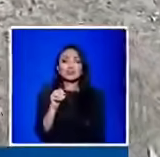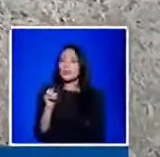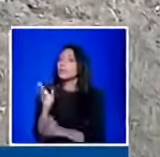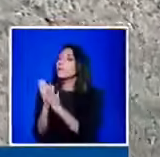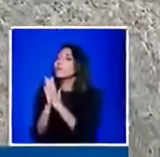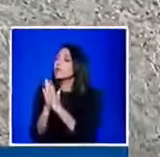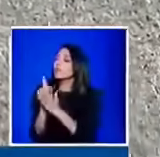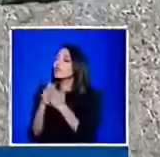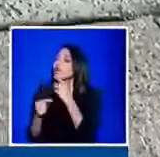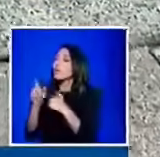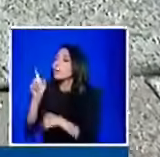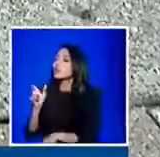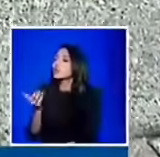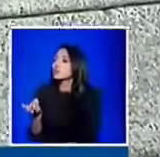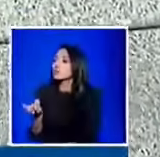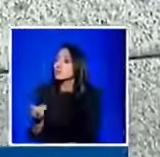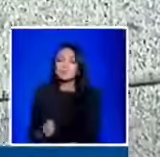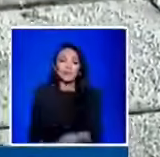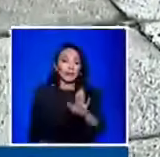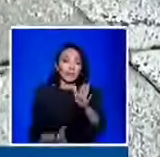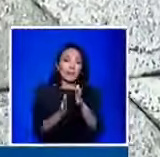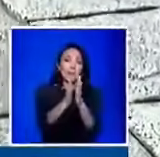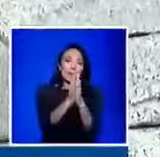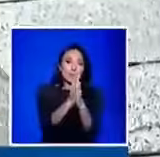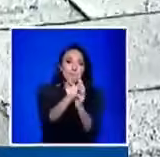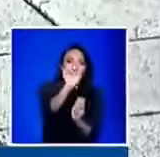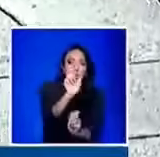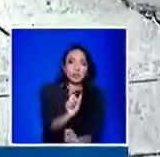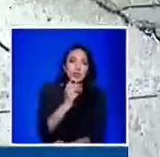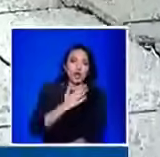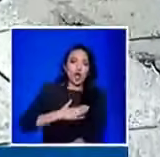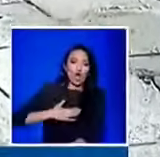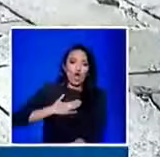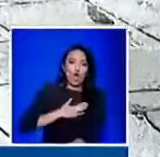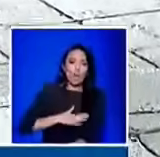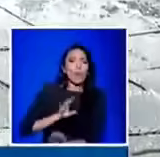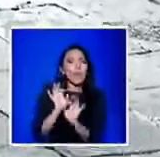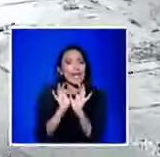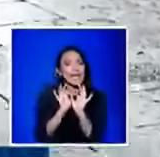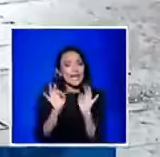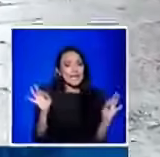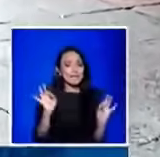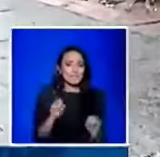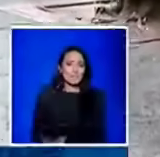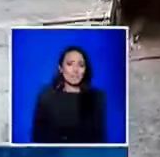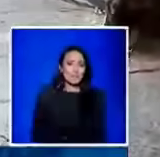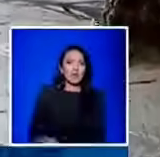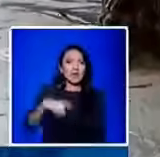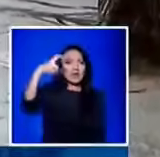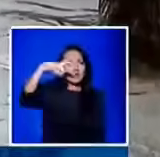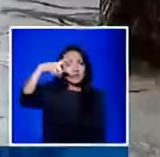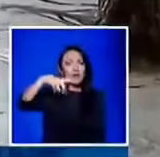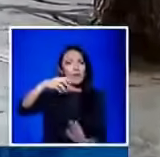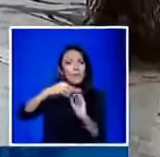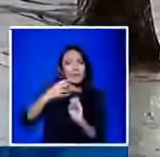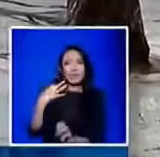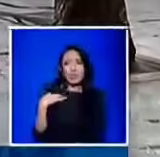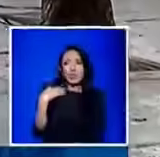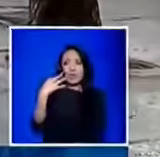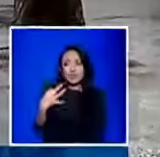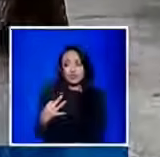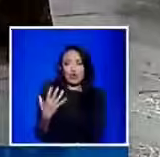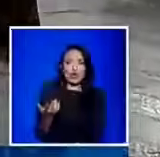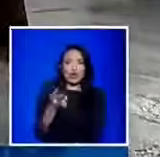la ciudadanía, amigo? Buenos días. Pedirle a la ciudadanía sobre la limpieza, tenemos que ser un poquito más cultos sobre la limpieza.